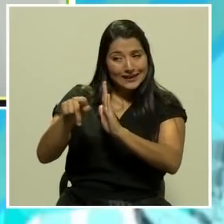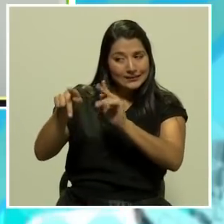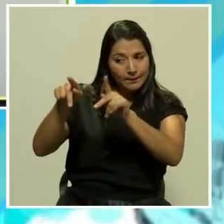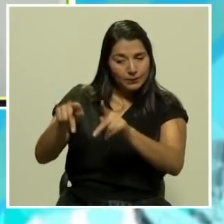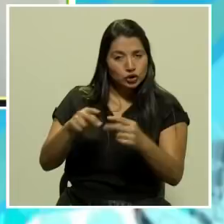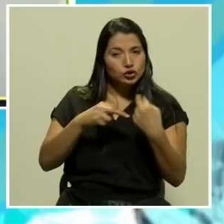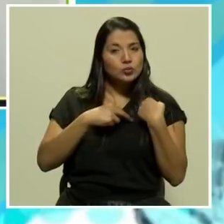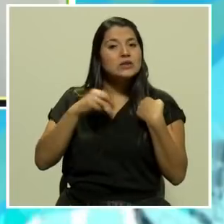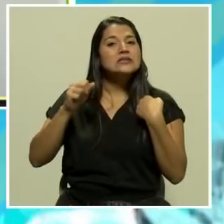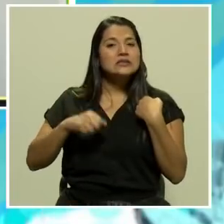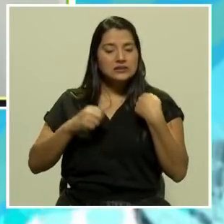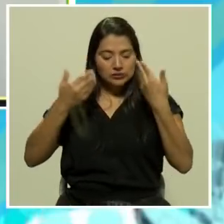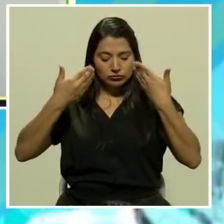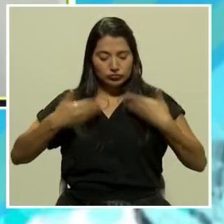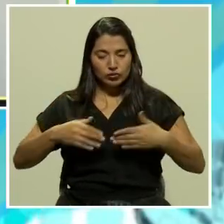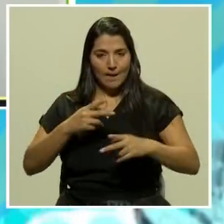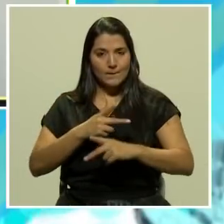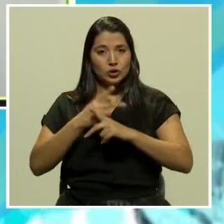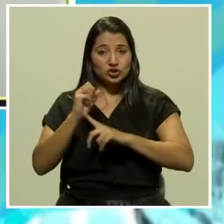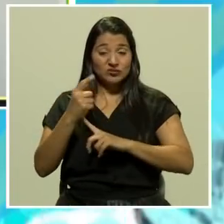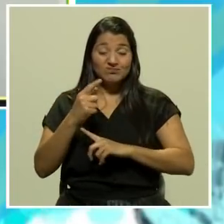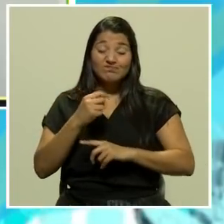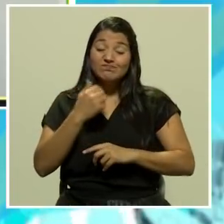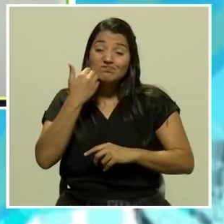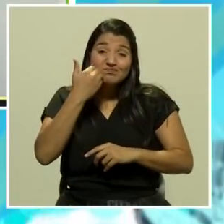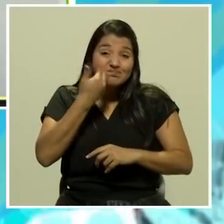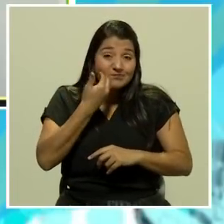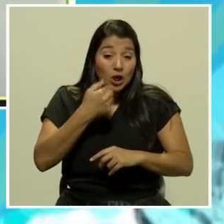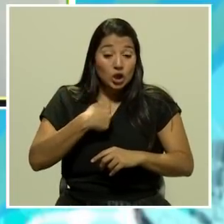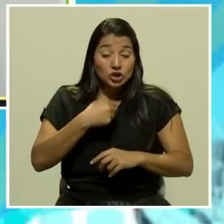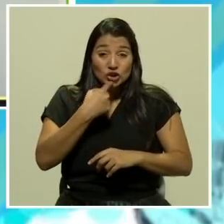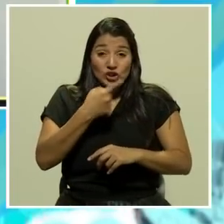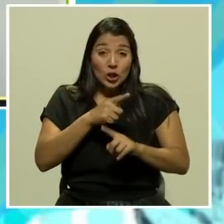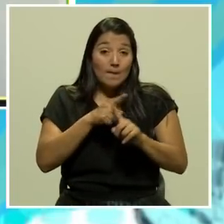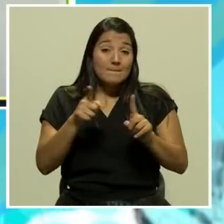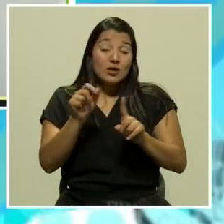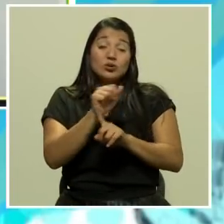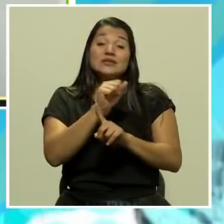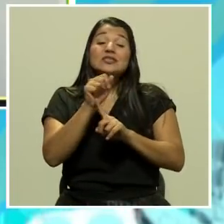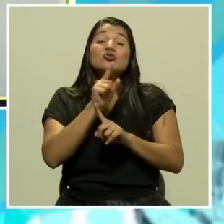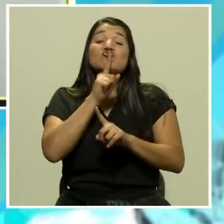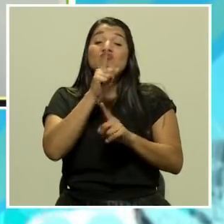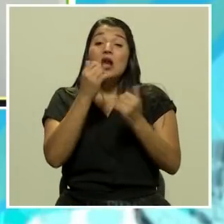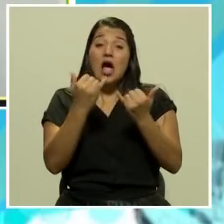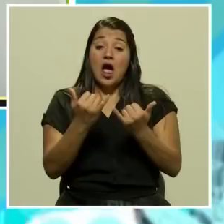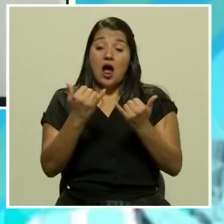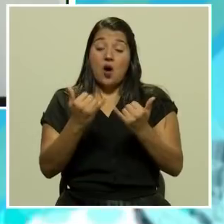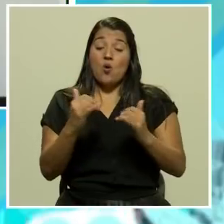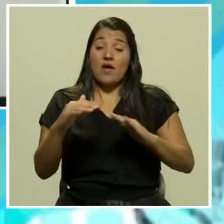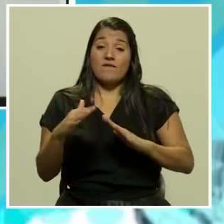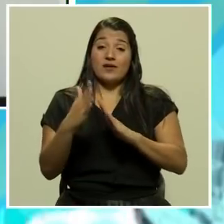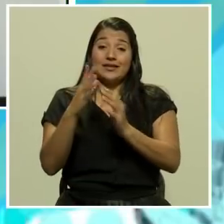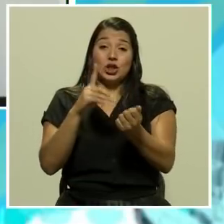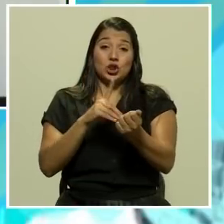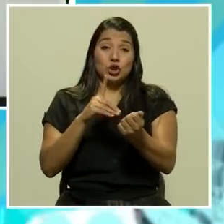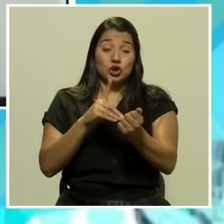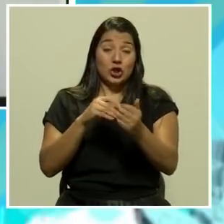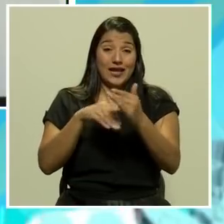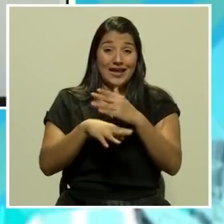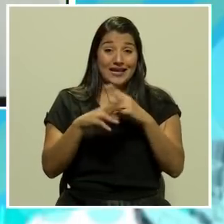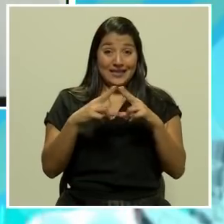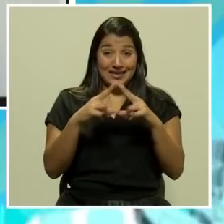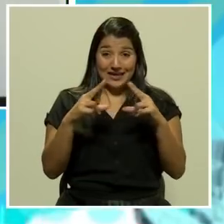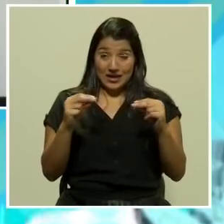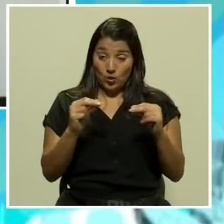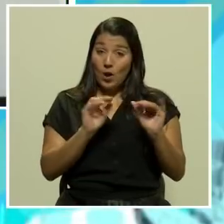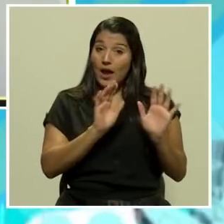visto públicamente. Es una pena lo que estoy diciendo, pero es una realidad que estamos viviendo el gremio médico nicaragüense. Eso por